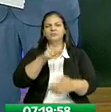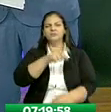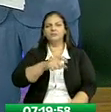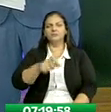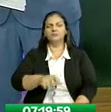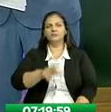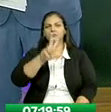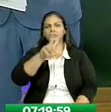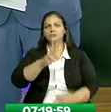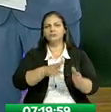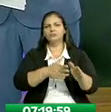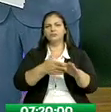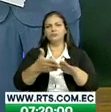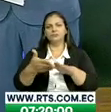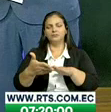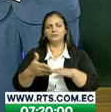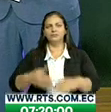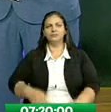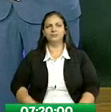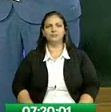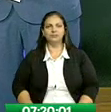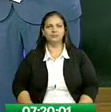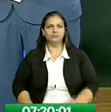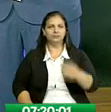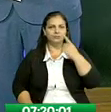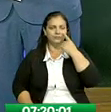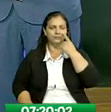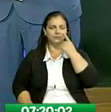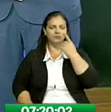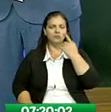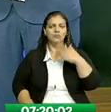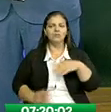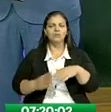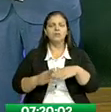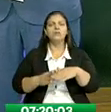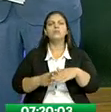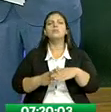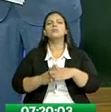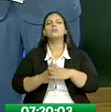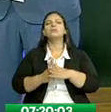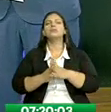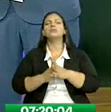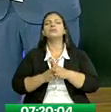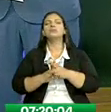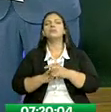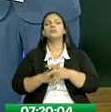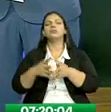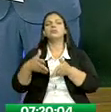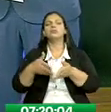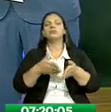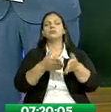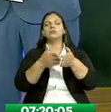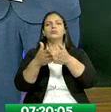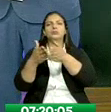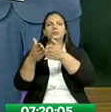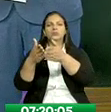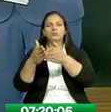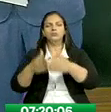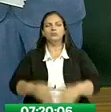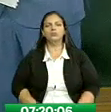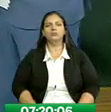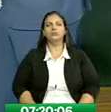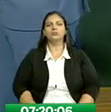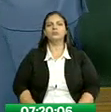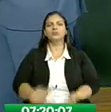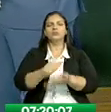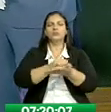accidente de tránsito entre una camioneta y un bus intercantonal. Esto en el sector del peaje de la vía Descanso Paute en la provincia de La